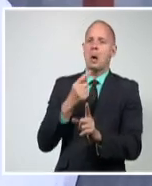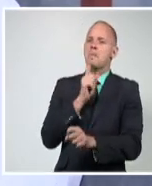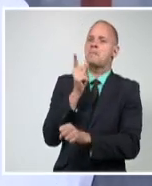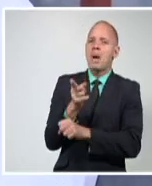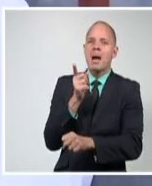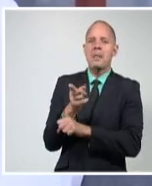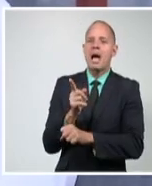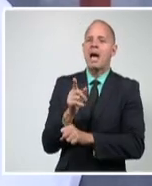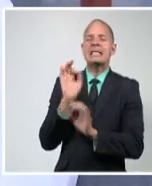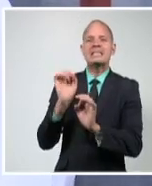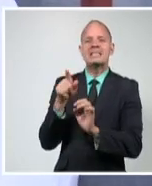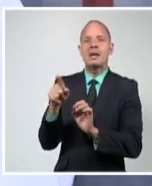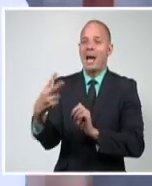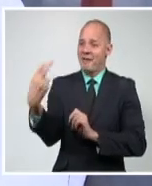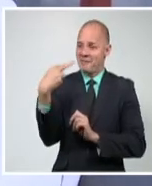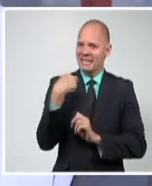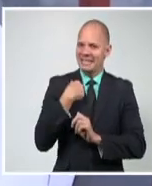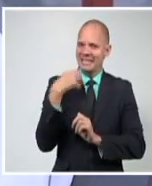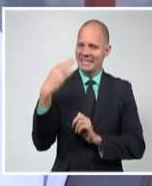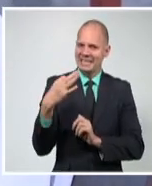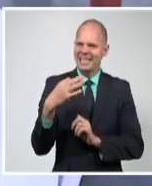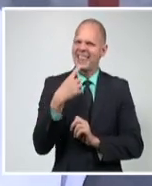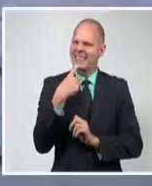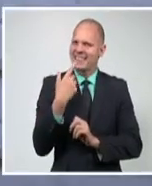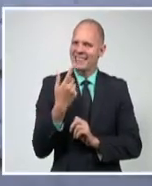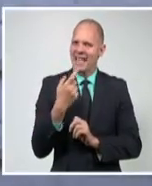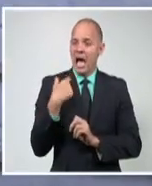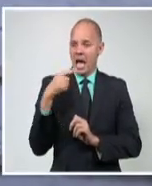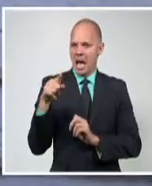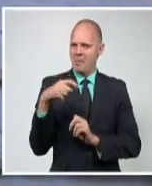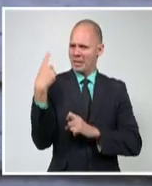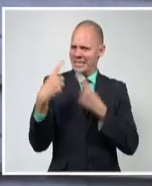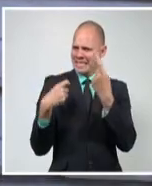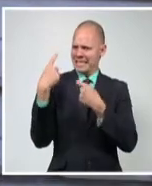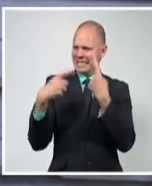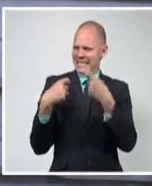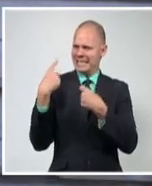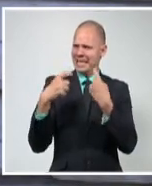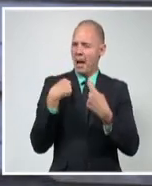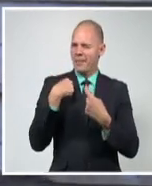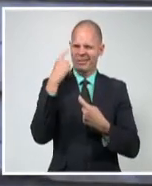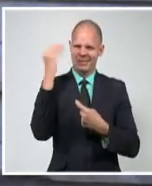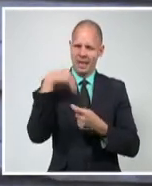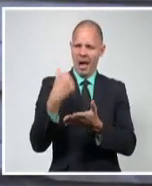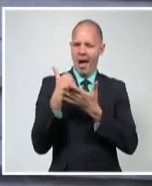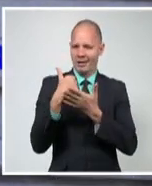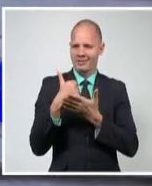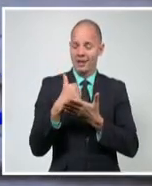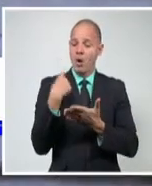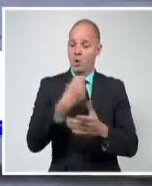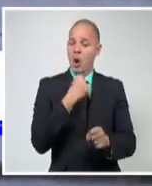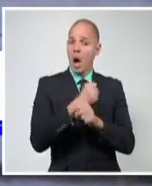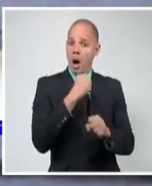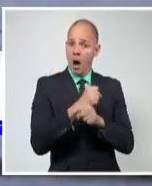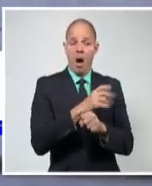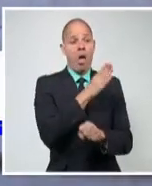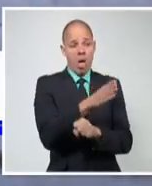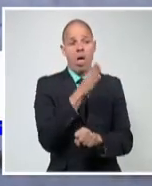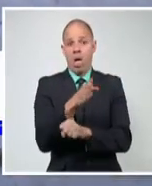él. Cada vez que él nos veía, él hasta se nos ponía a repasarnos medicina. La labor de nosotros es incansable. Los estudiantes de